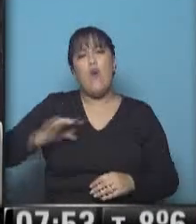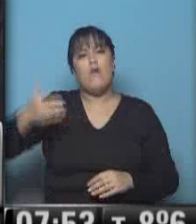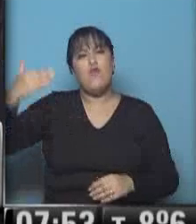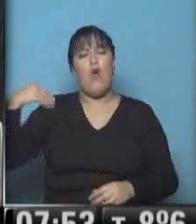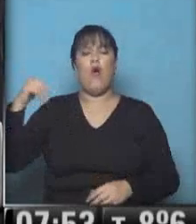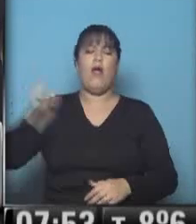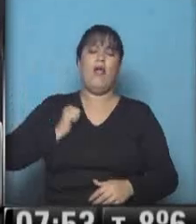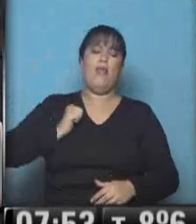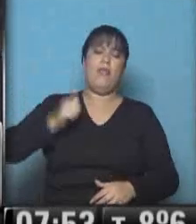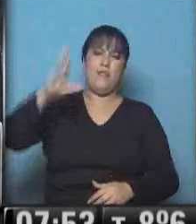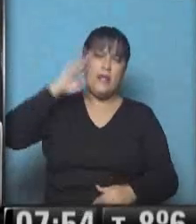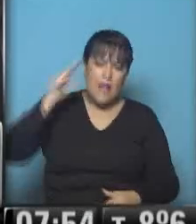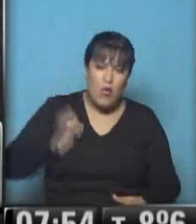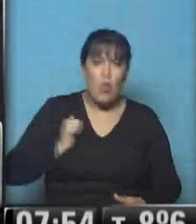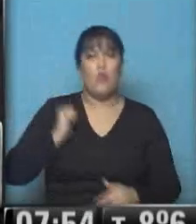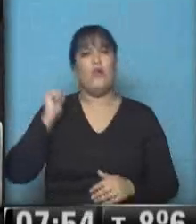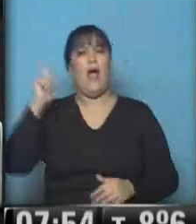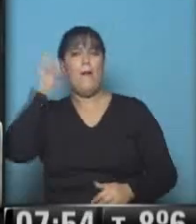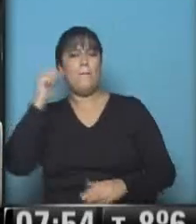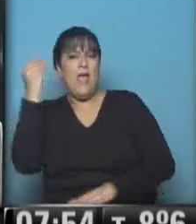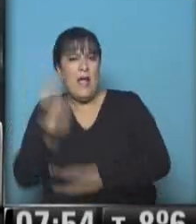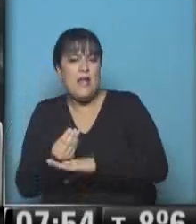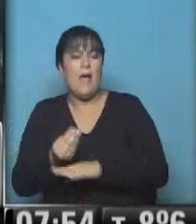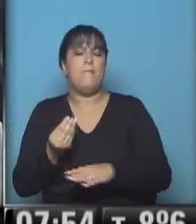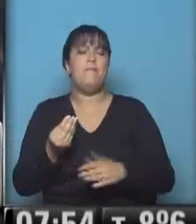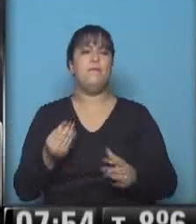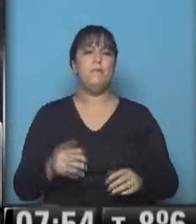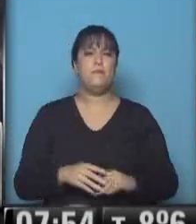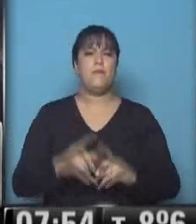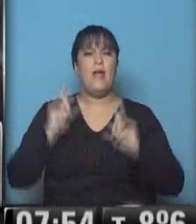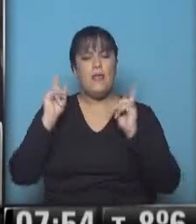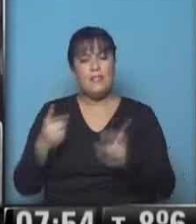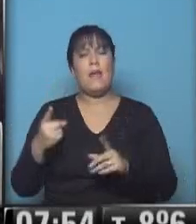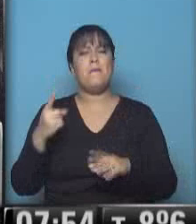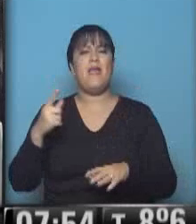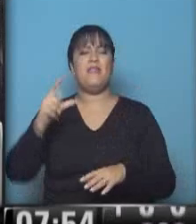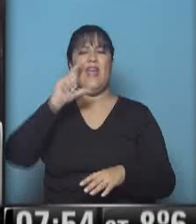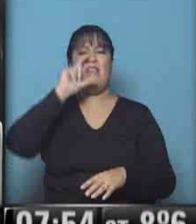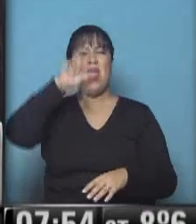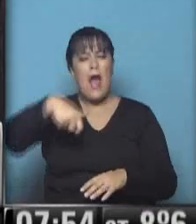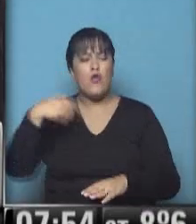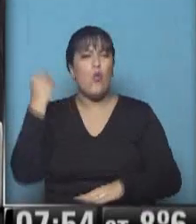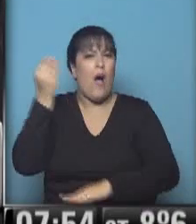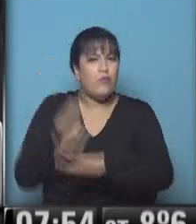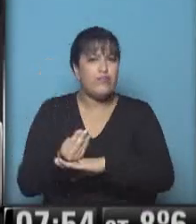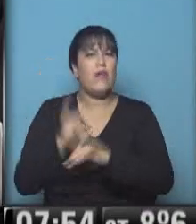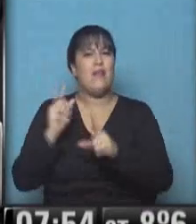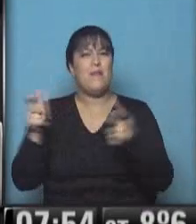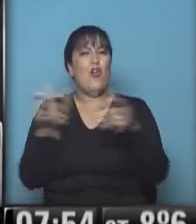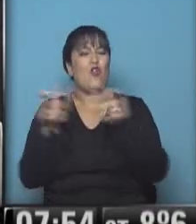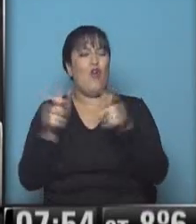dictadura durante el menemismo eh con el el final del gobierno de la rúa con el